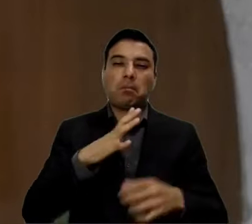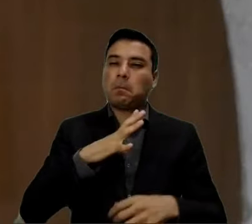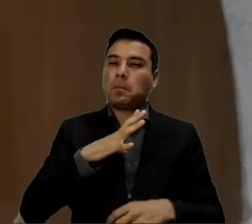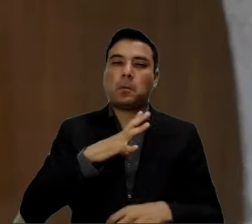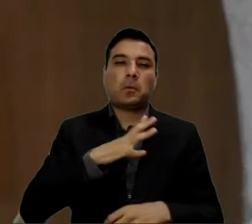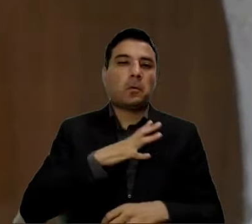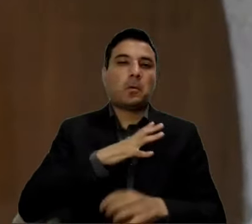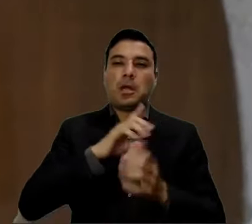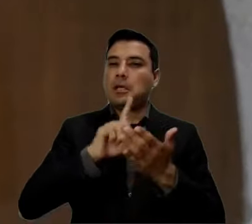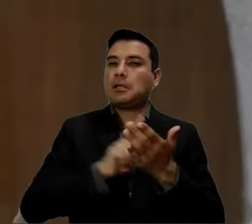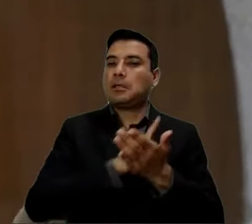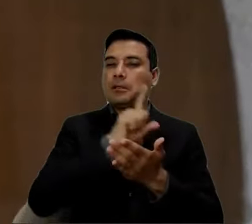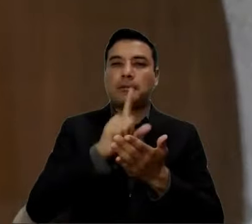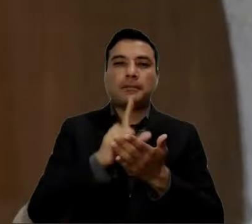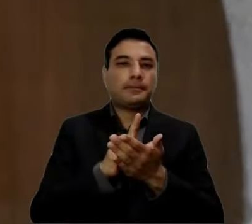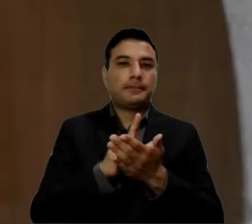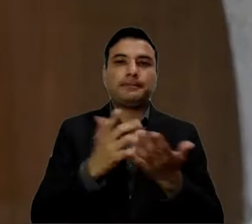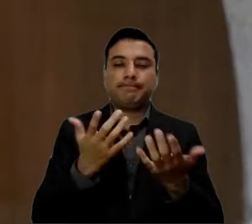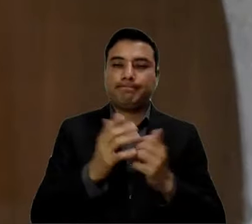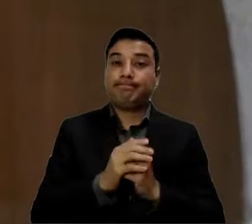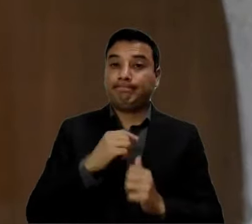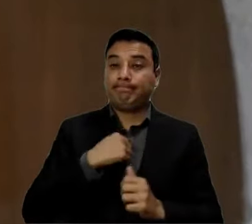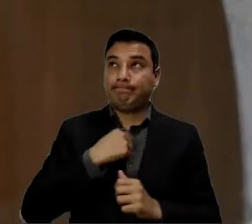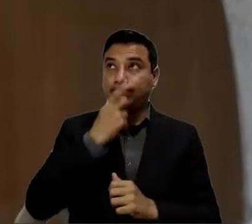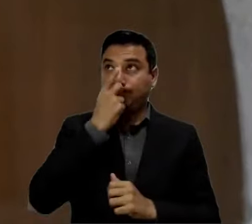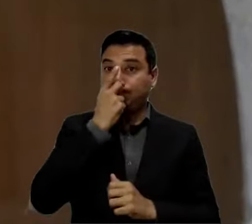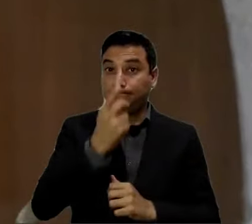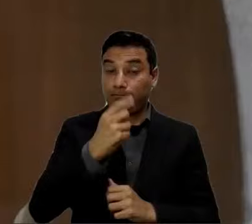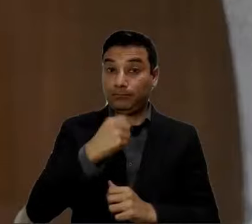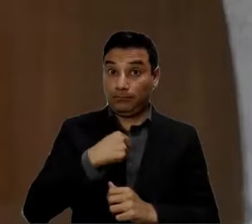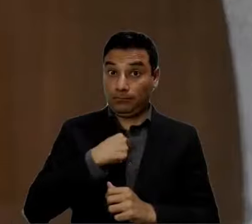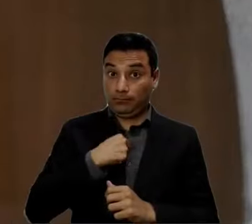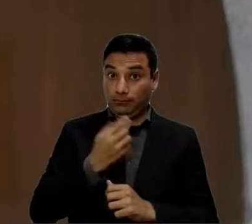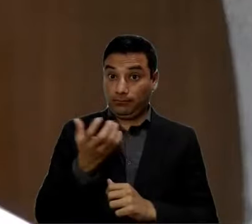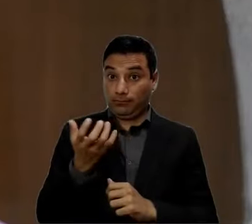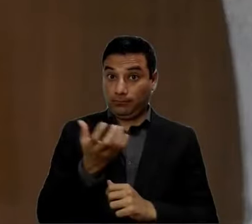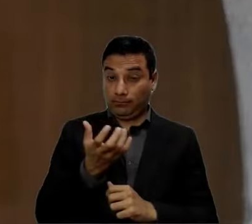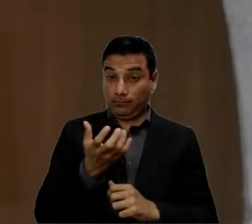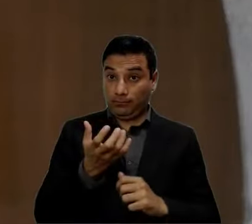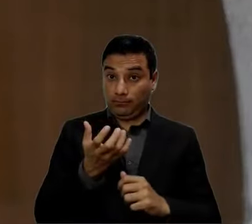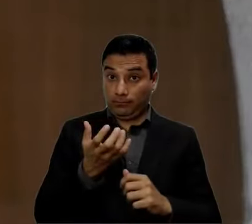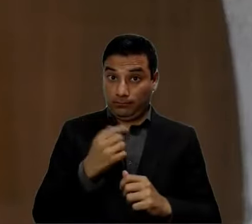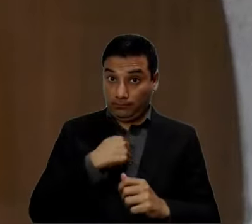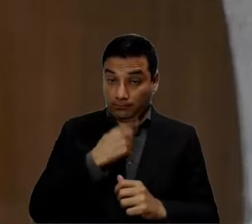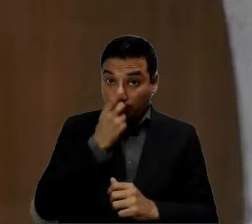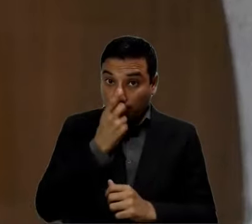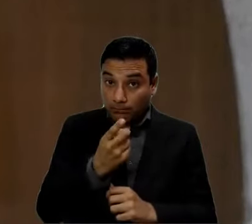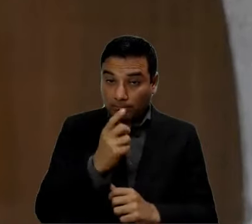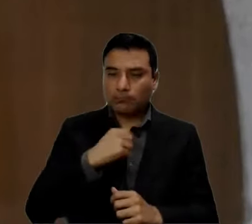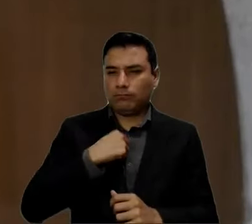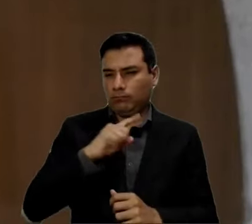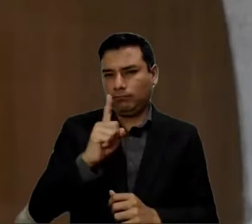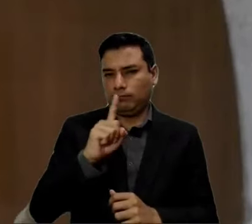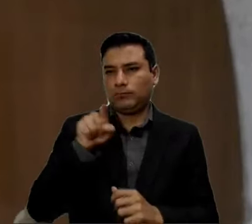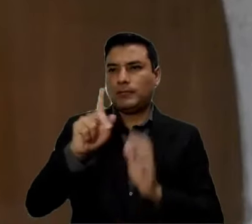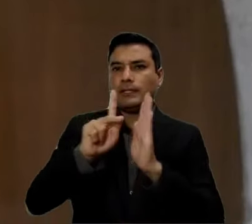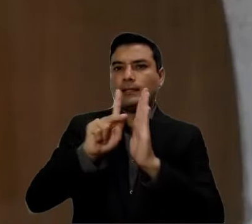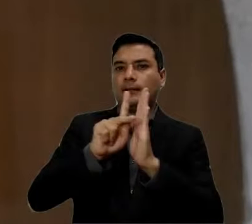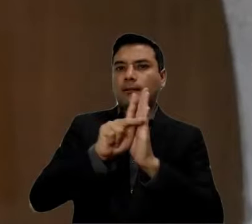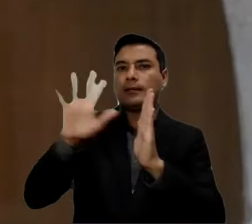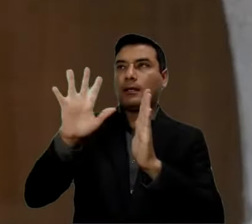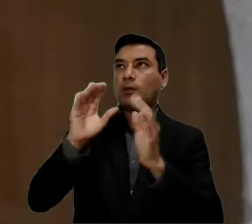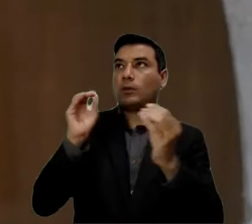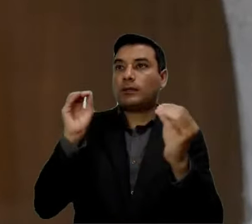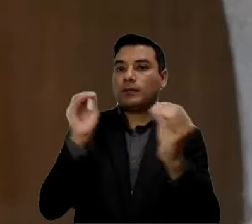y bienestar. Insisto, esto no lo redacto yo, esto está en el diario de debates de